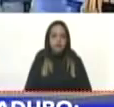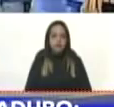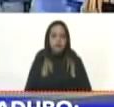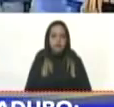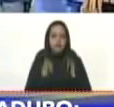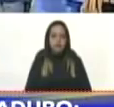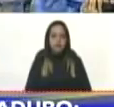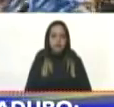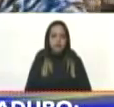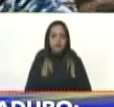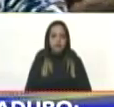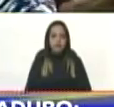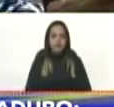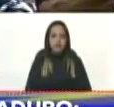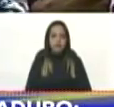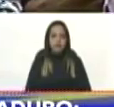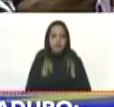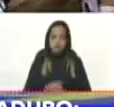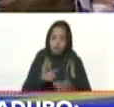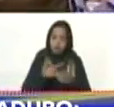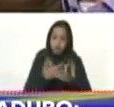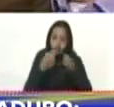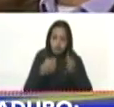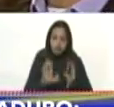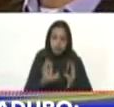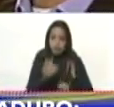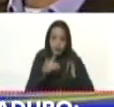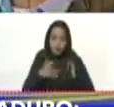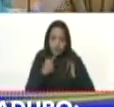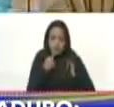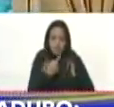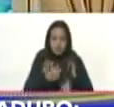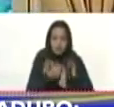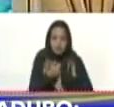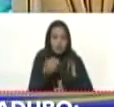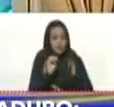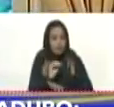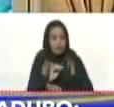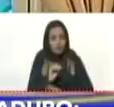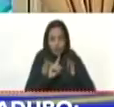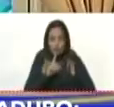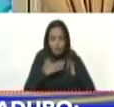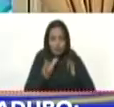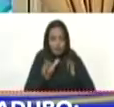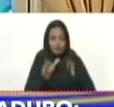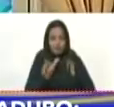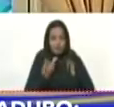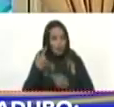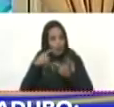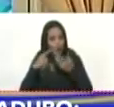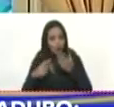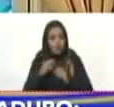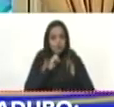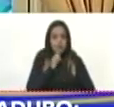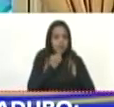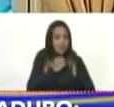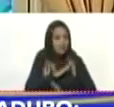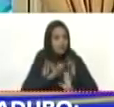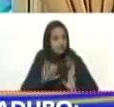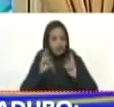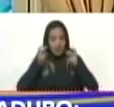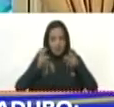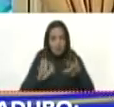¿Está bien así? No puedo decir más porque tengo que cuidarme, no puedo revelar otras cosas, otros secretos sobre estos temas